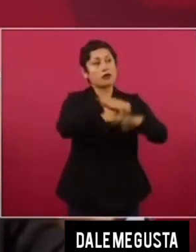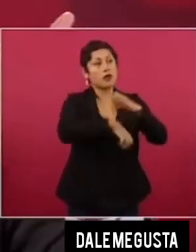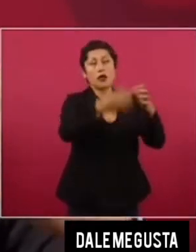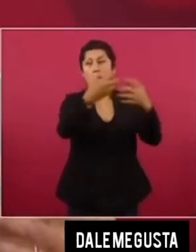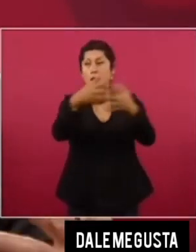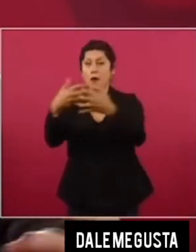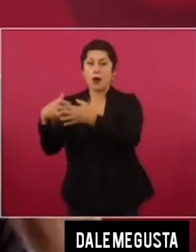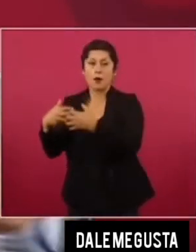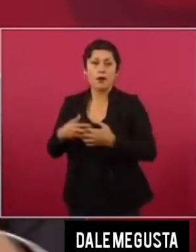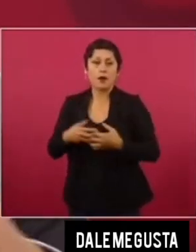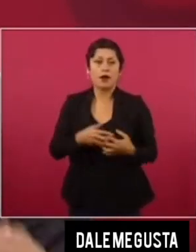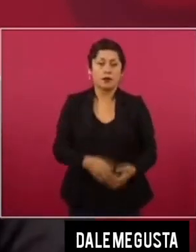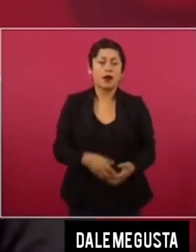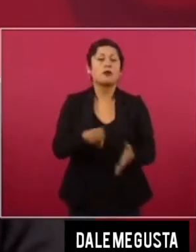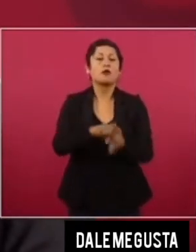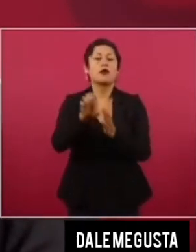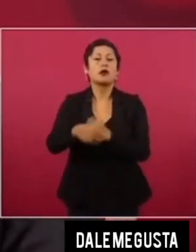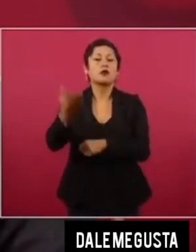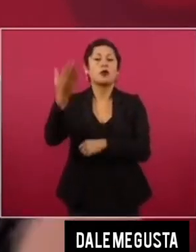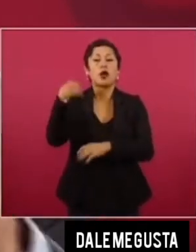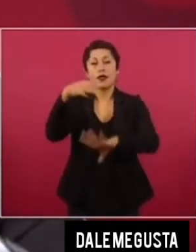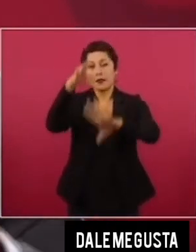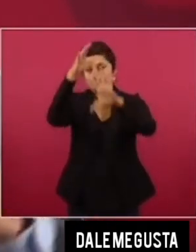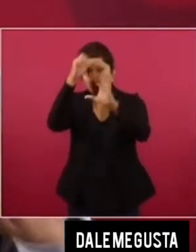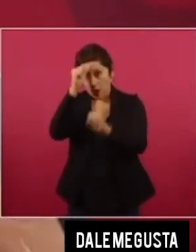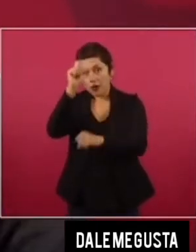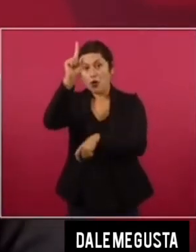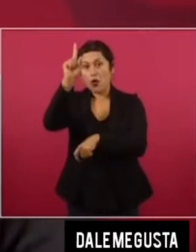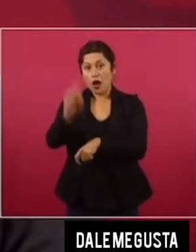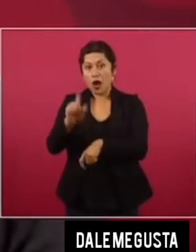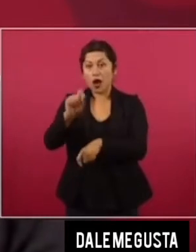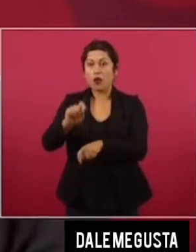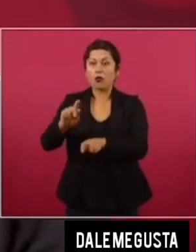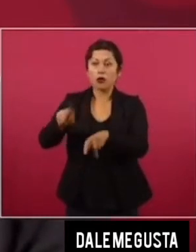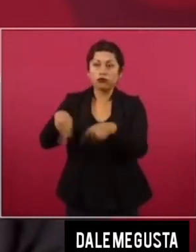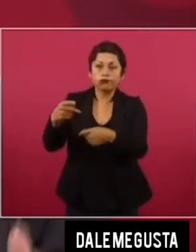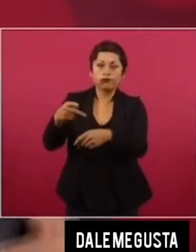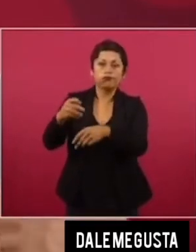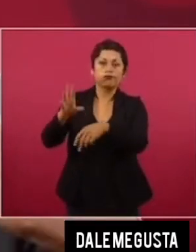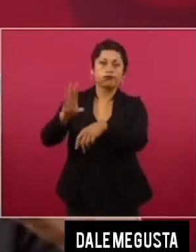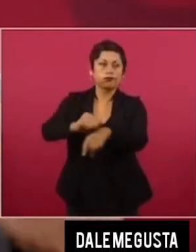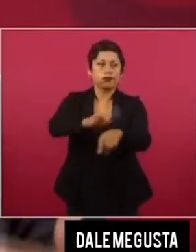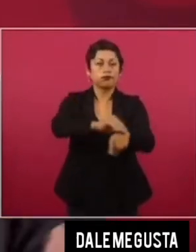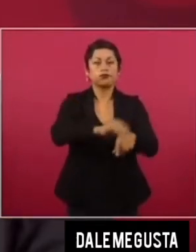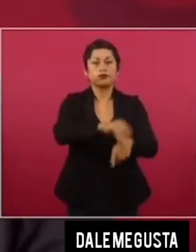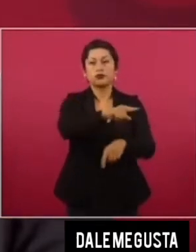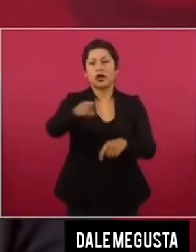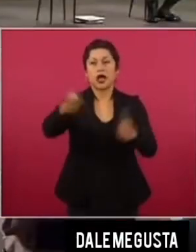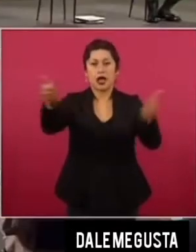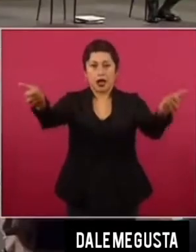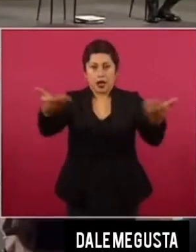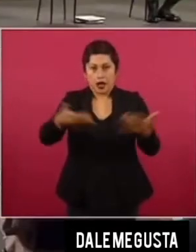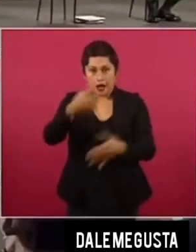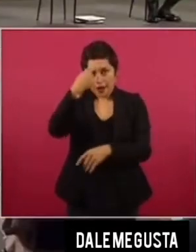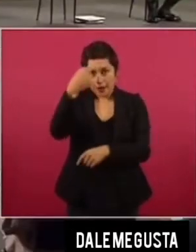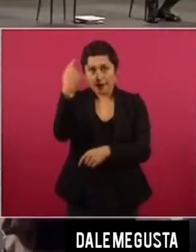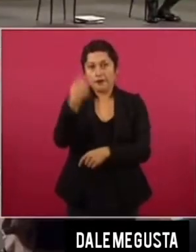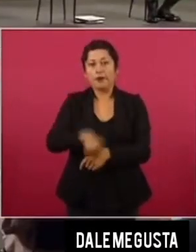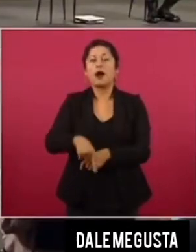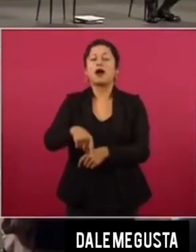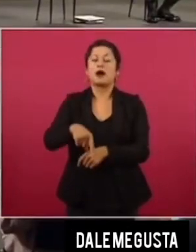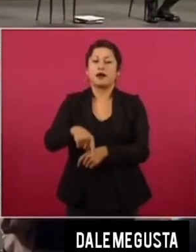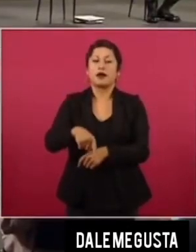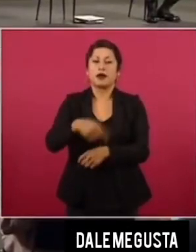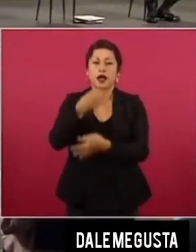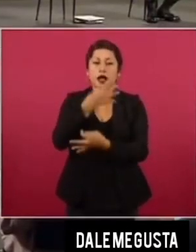del agua concesionada para atender inmediatamente, y ya se detalla en el decreto la inversión realizar